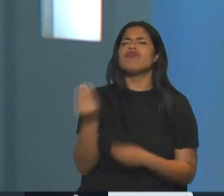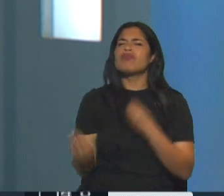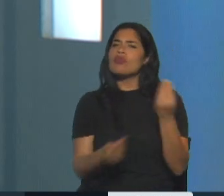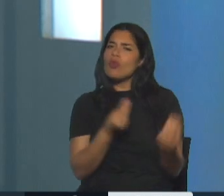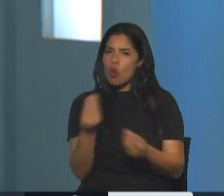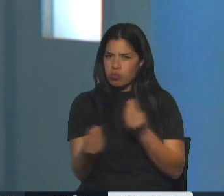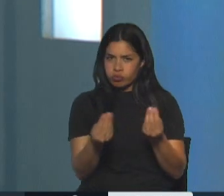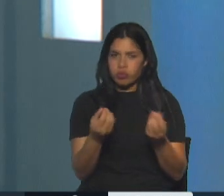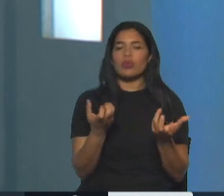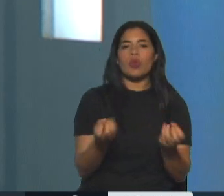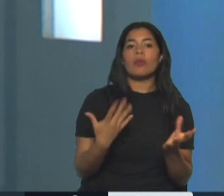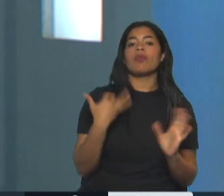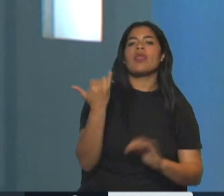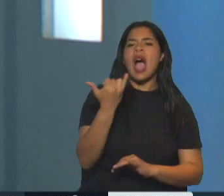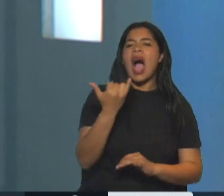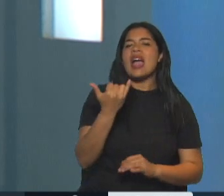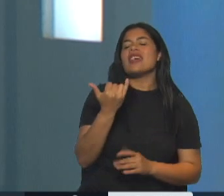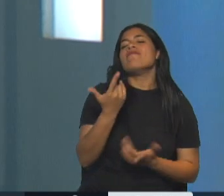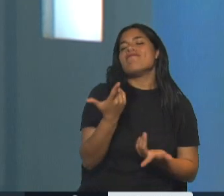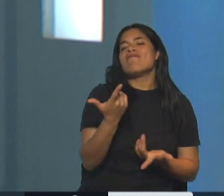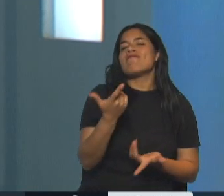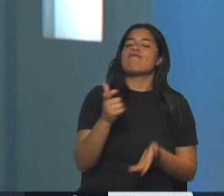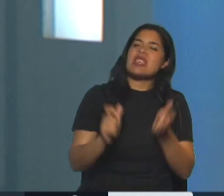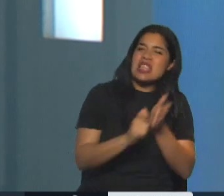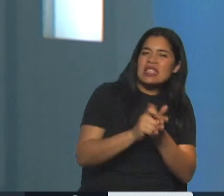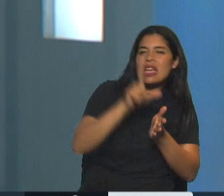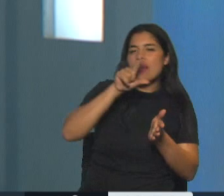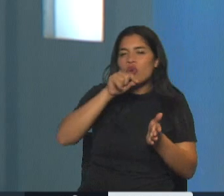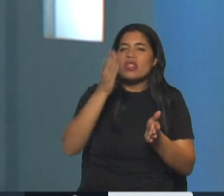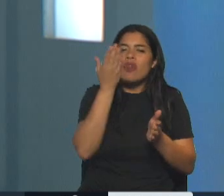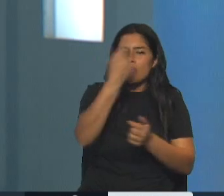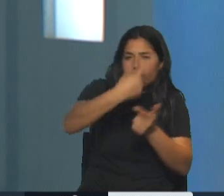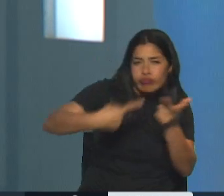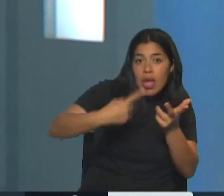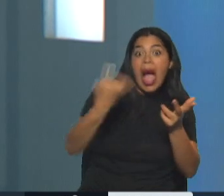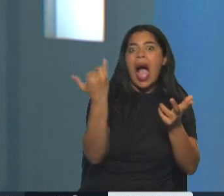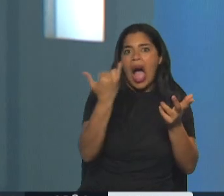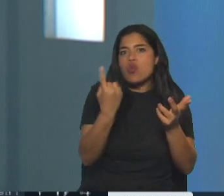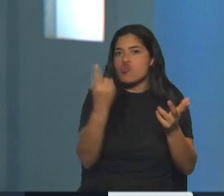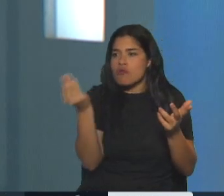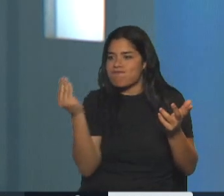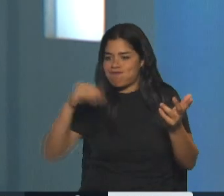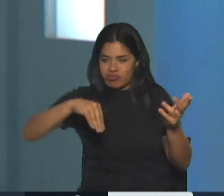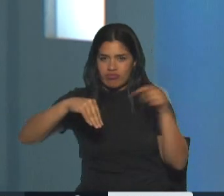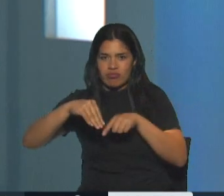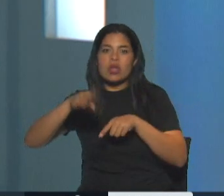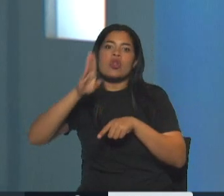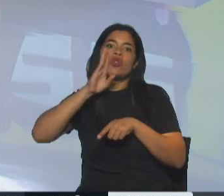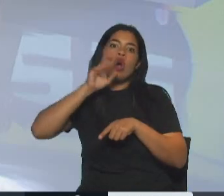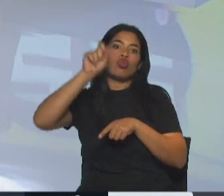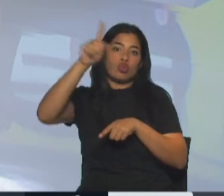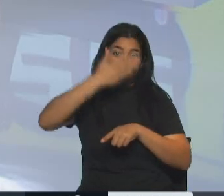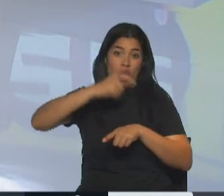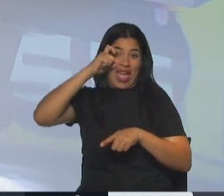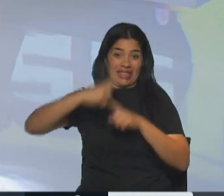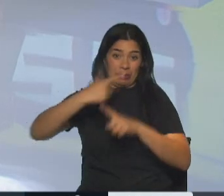la red social que se conoce como Truth Social, que es una red social que él mismo creó, Donald Trump, porque recordemos que le dieron de baja su